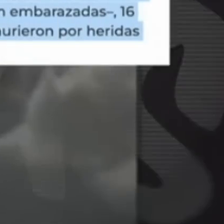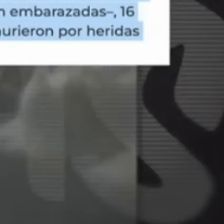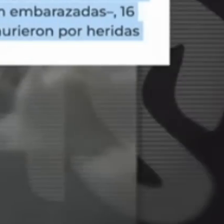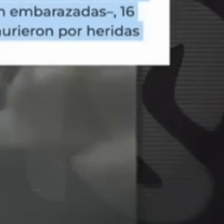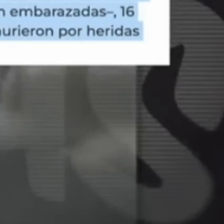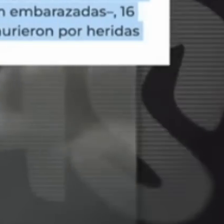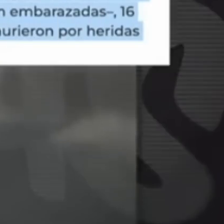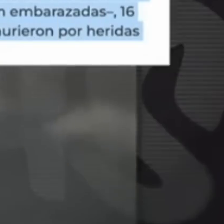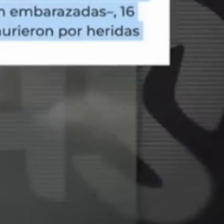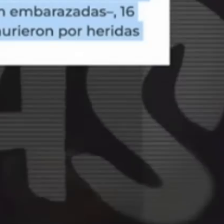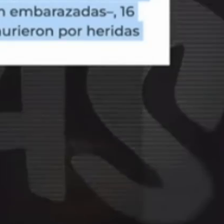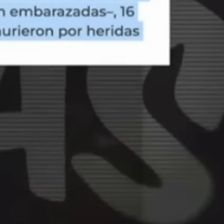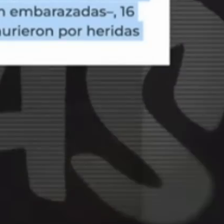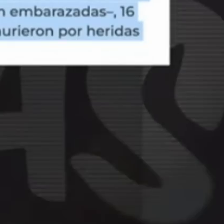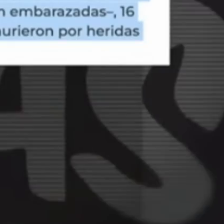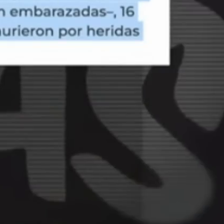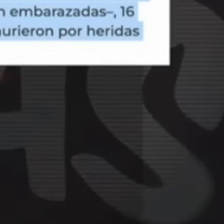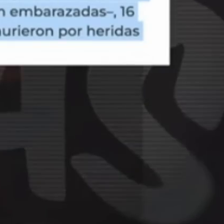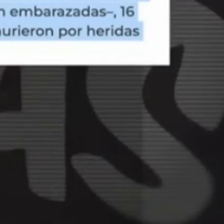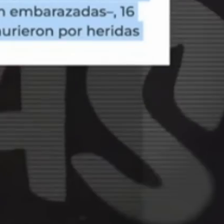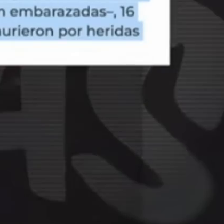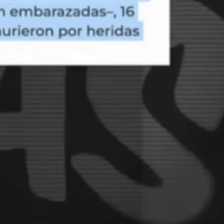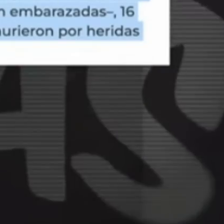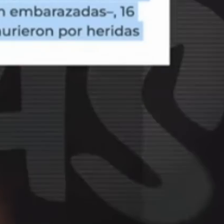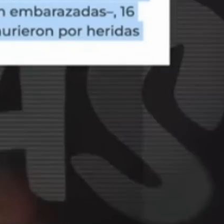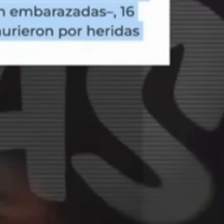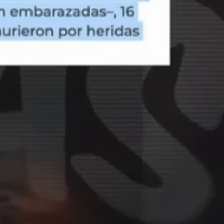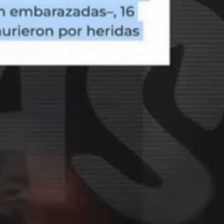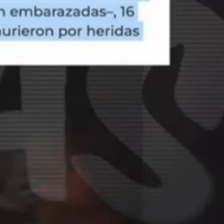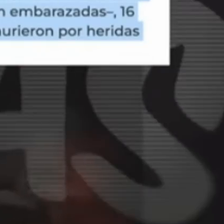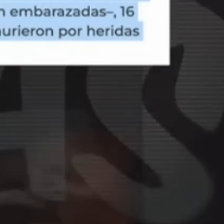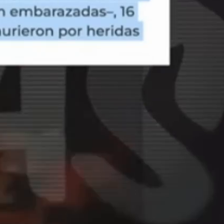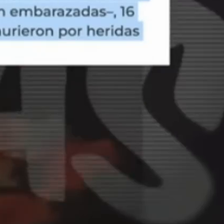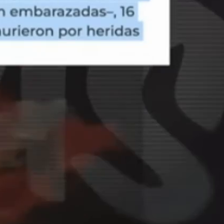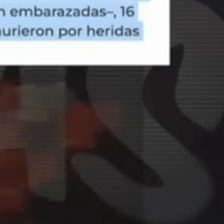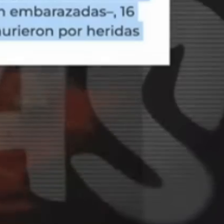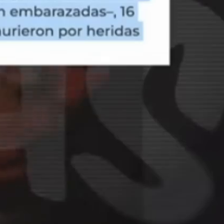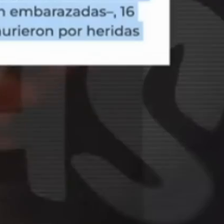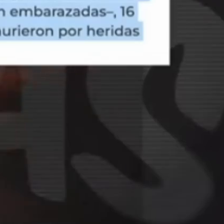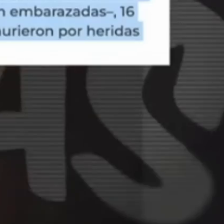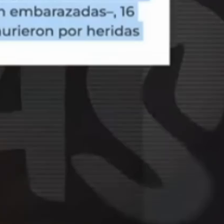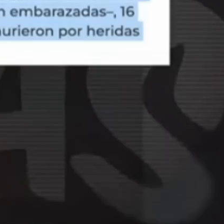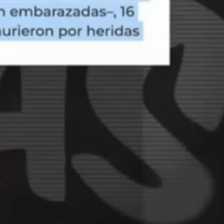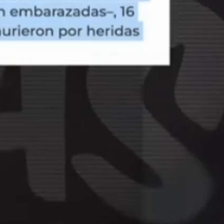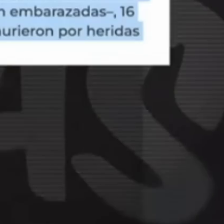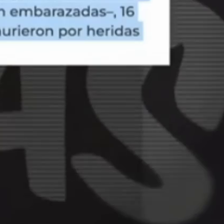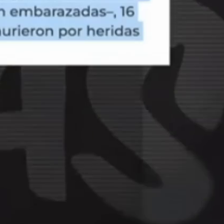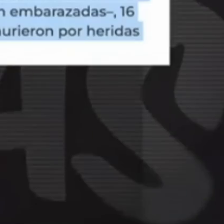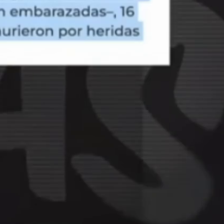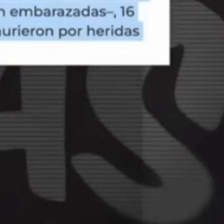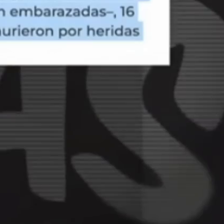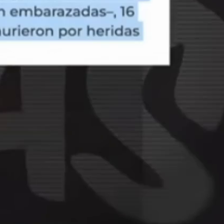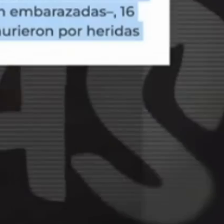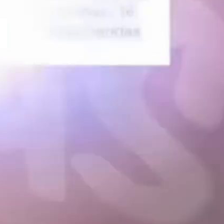60 paramilitares disparó con armas exclusivas del ejército contra un grupo de indígenas tzotziles mientras se encontraban orando dentro de una ermita, con un saldo de